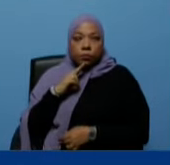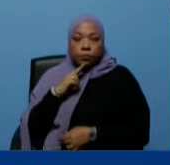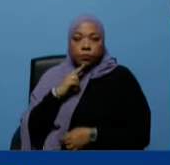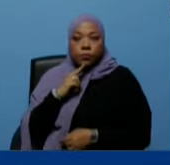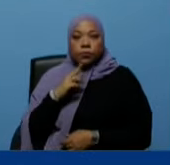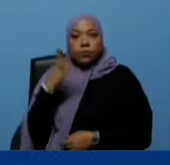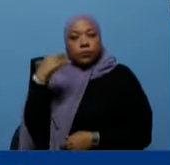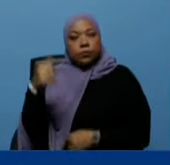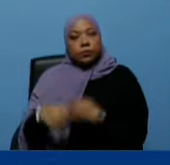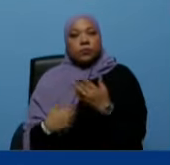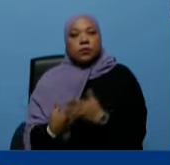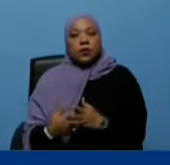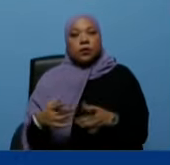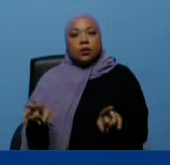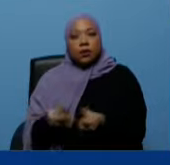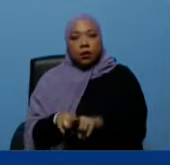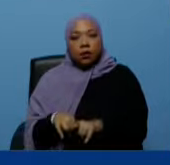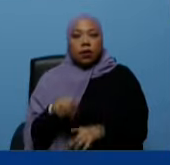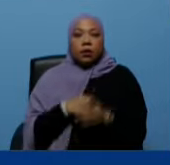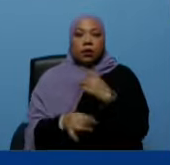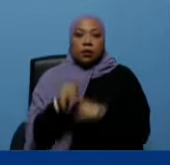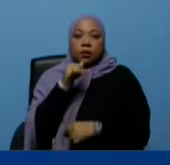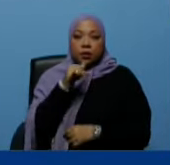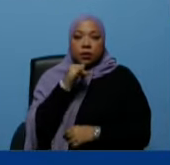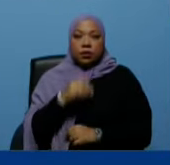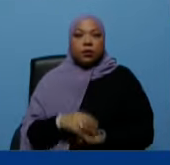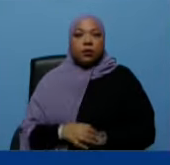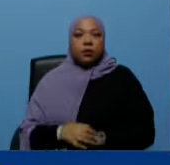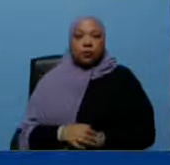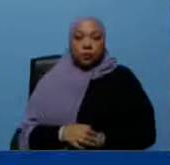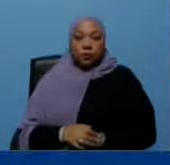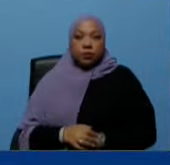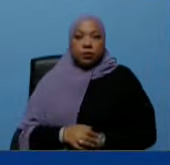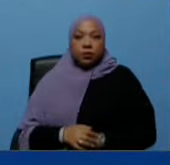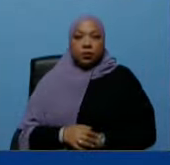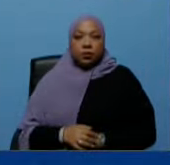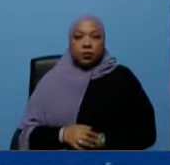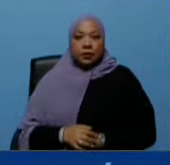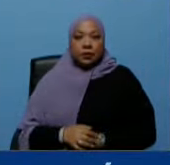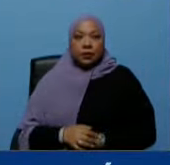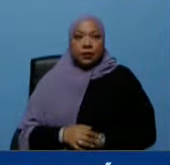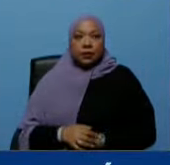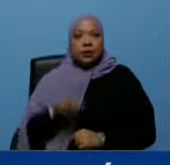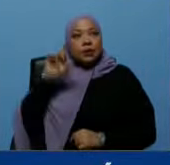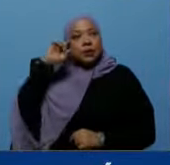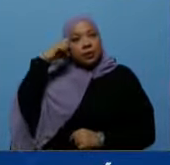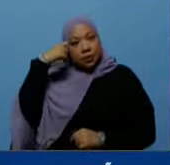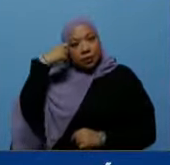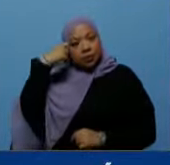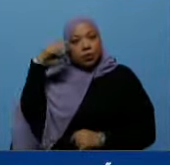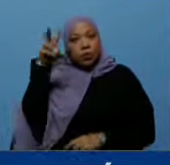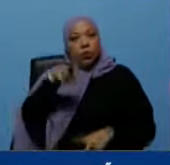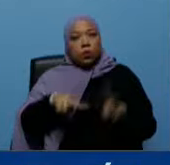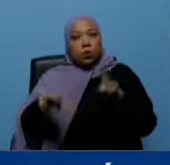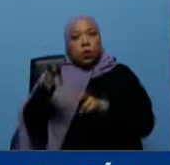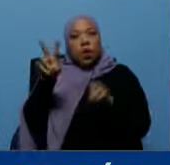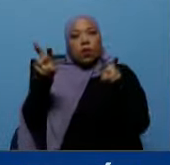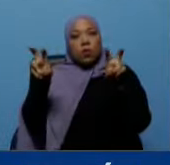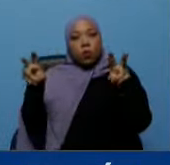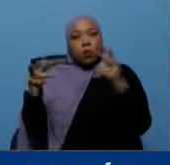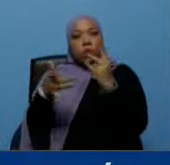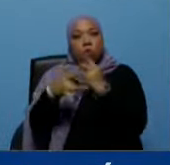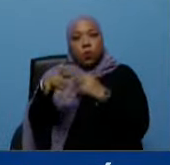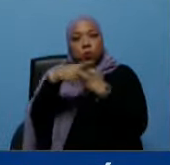que Dios me los bendiga. Nos vemos pronto. Bueno, estuve recorriendo parte de las nuevas instalaciones